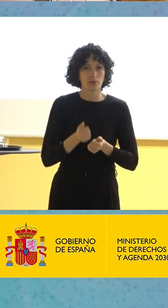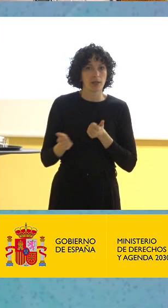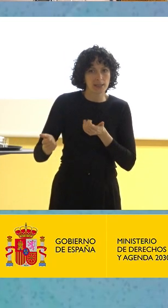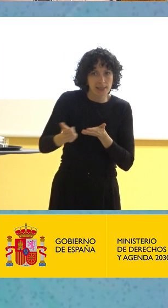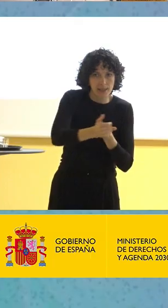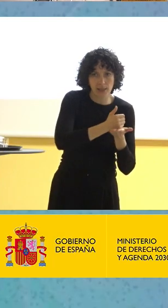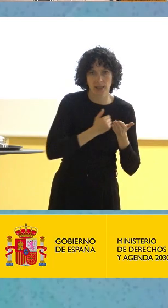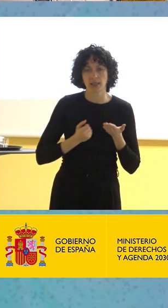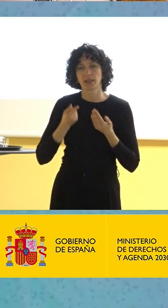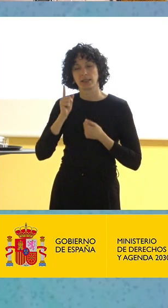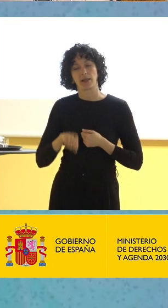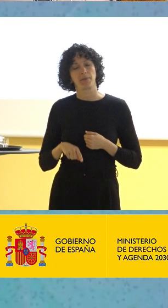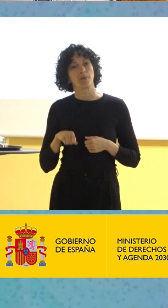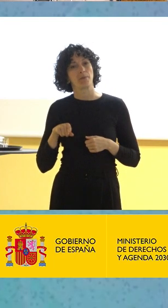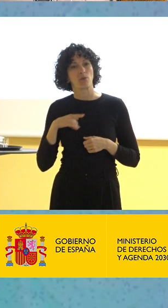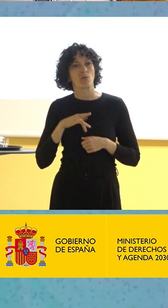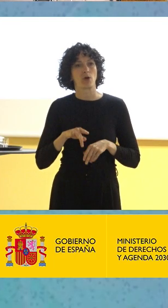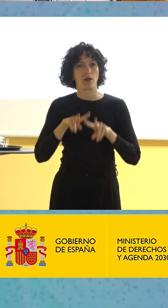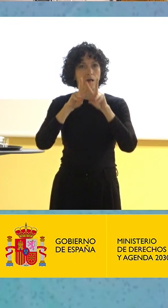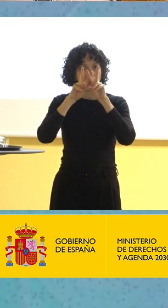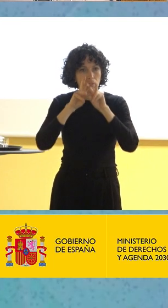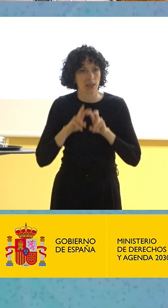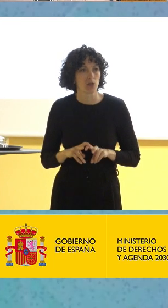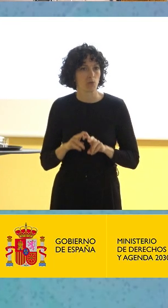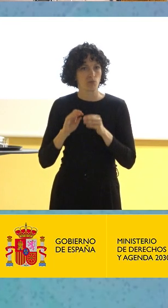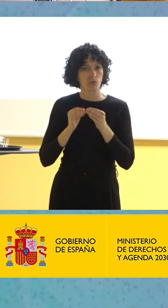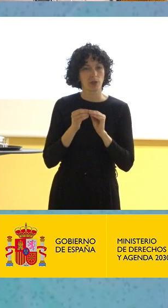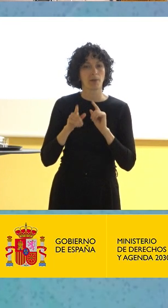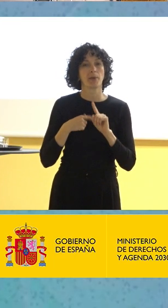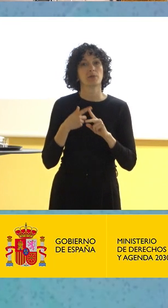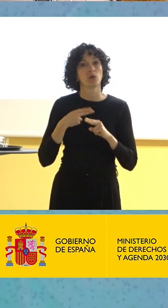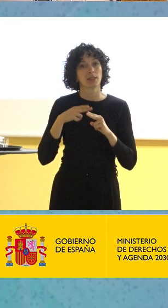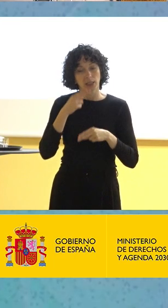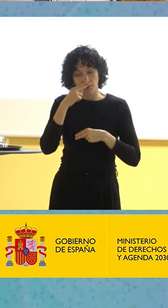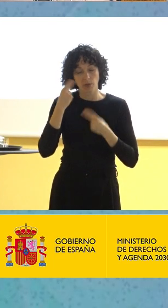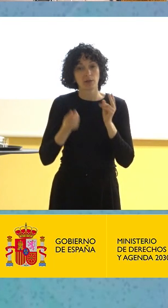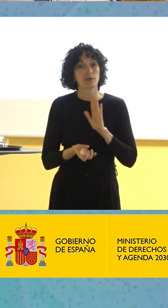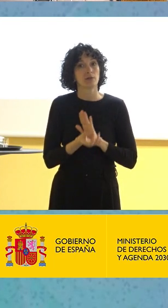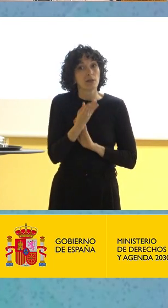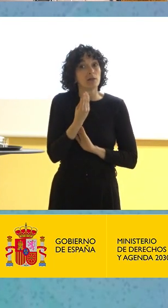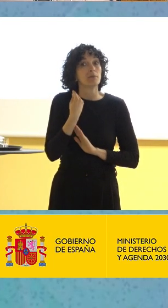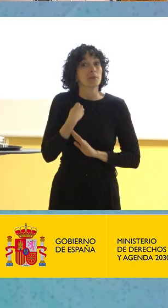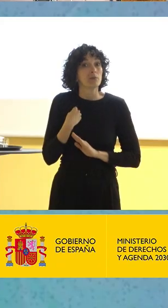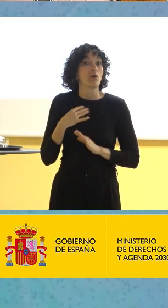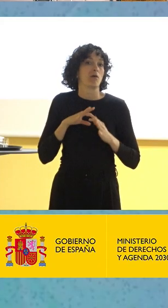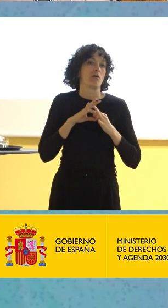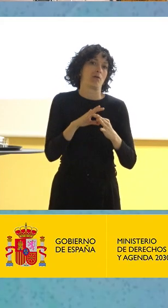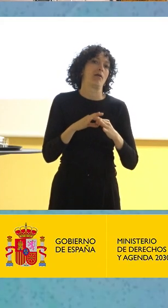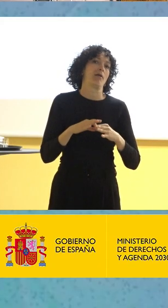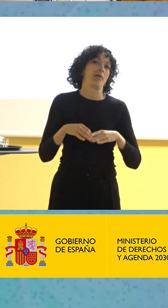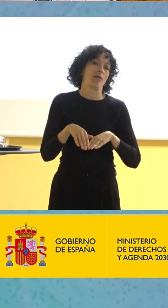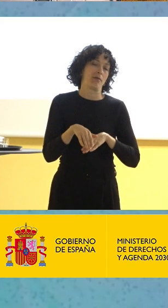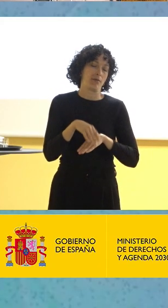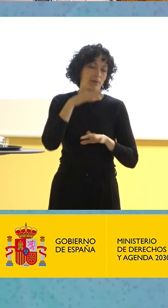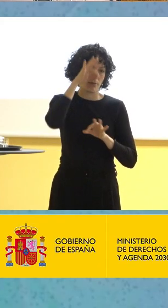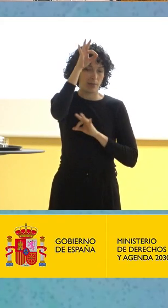también de poder realizar investigaciones y diseñar políticas públicas en base a estos datos. Vale.